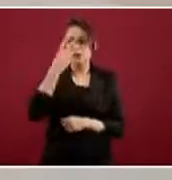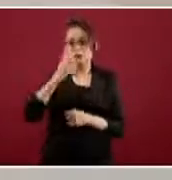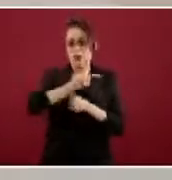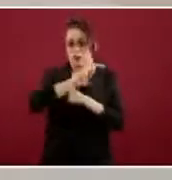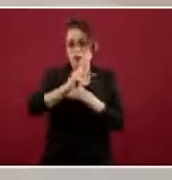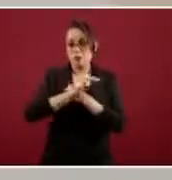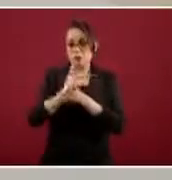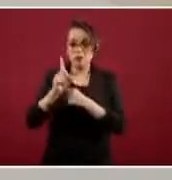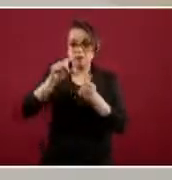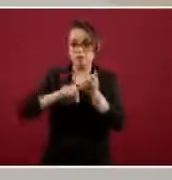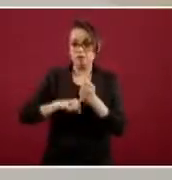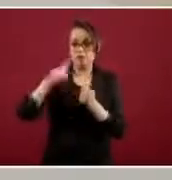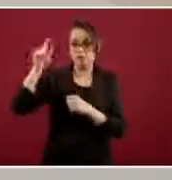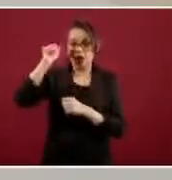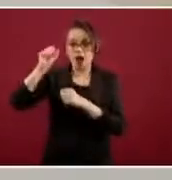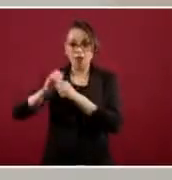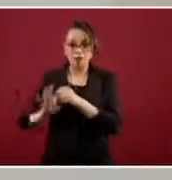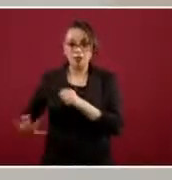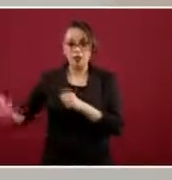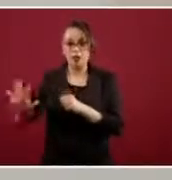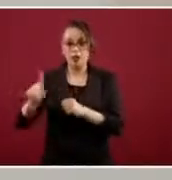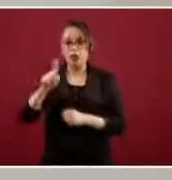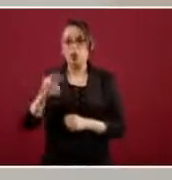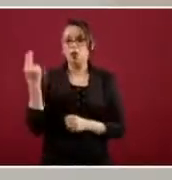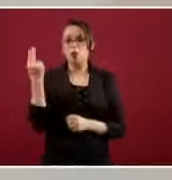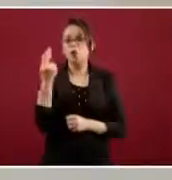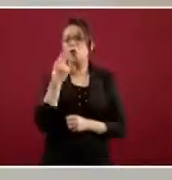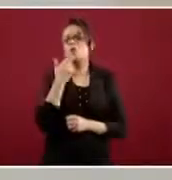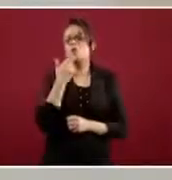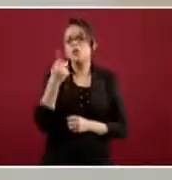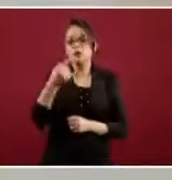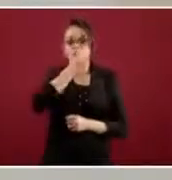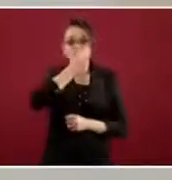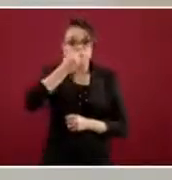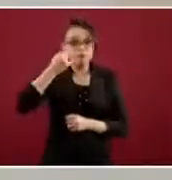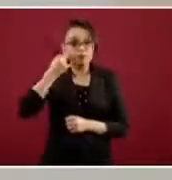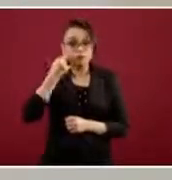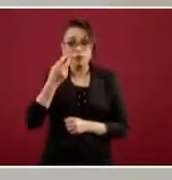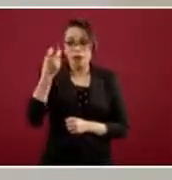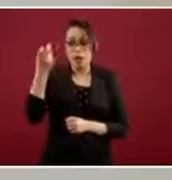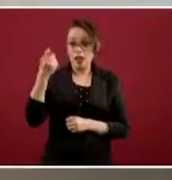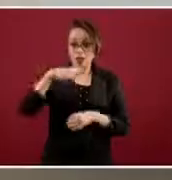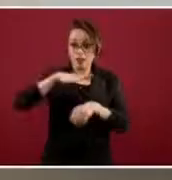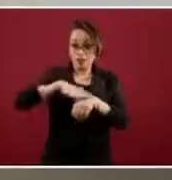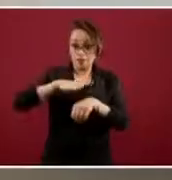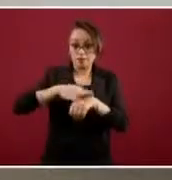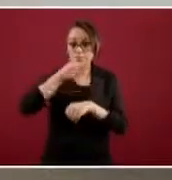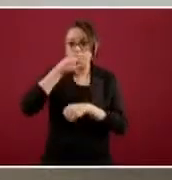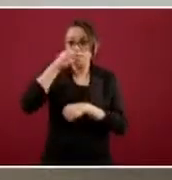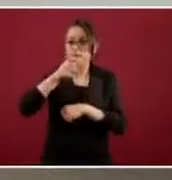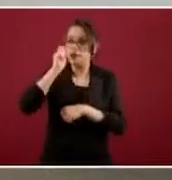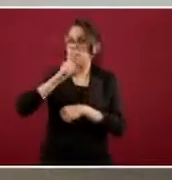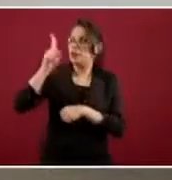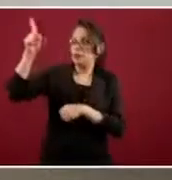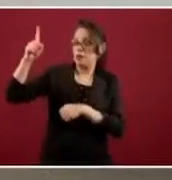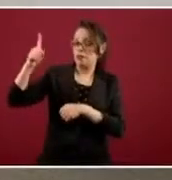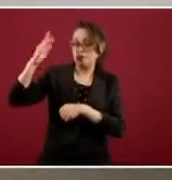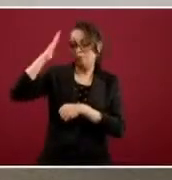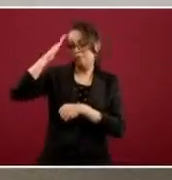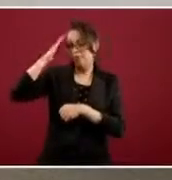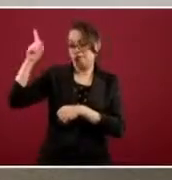utilizaron más ampliamente las mascarillas. No fue como una indicación del gobierno en esta ocasión, sino se ha incorporado más